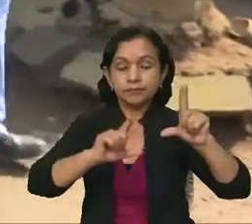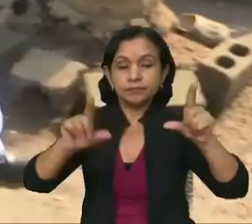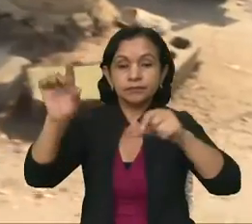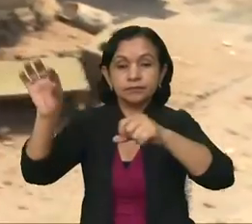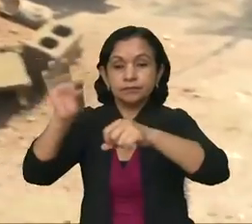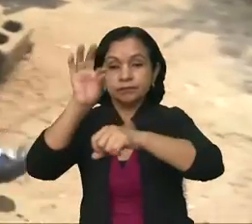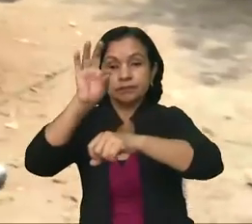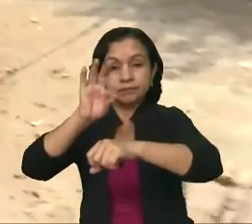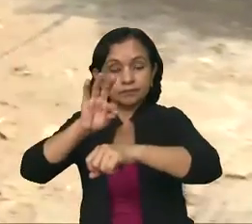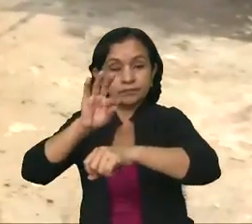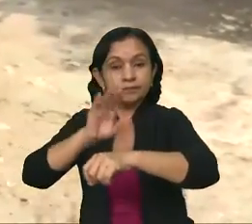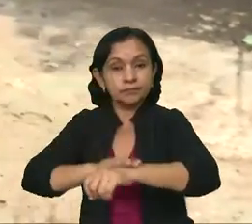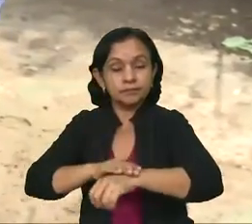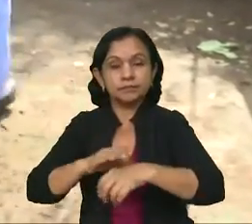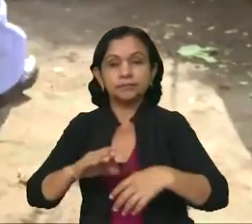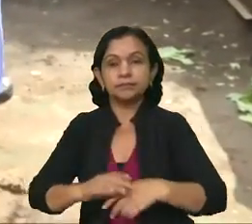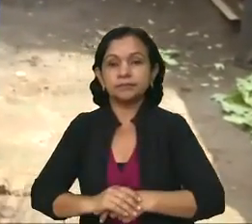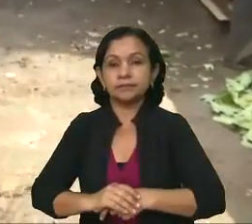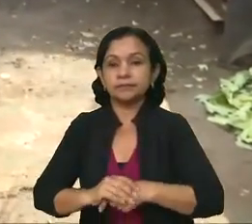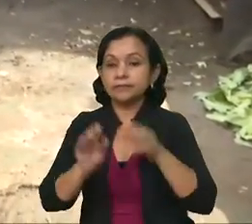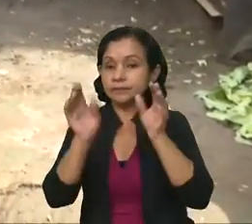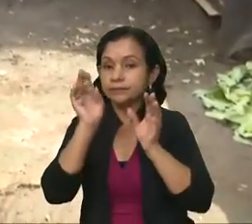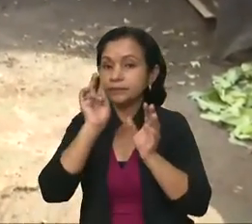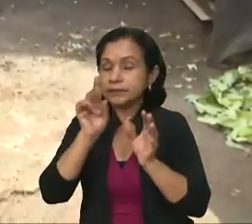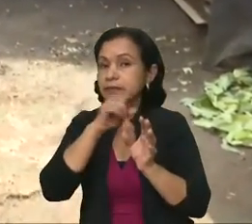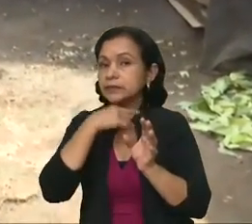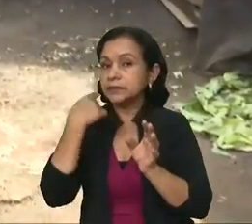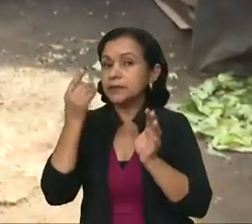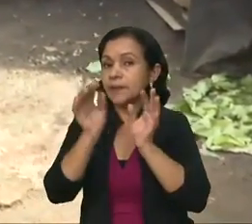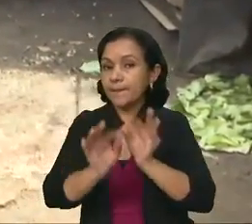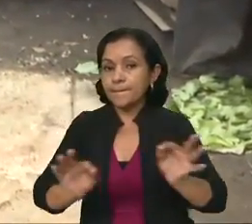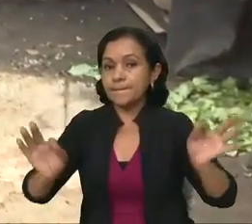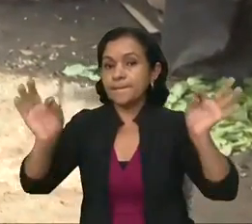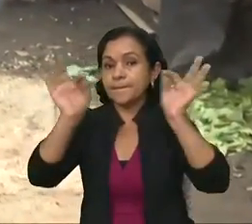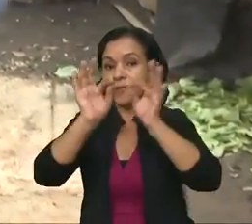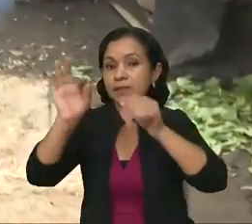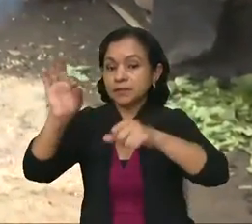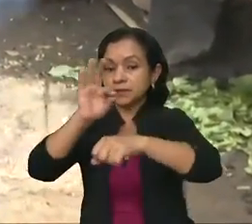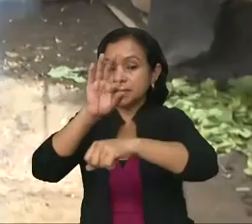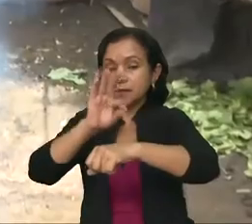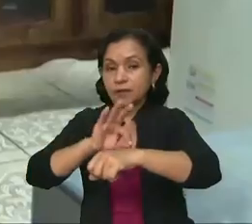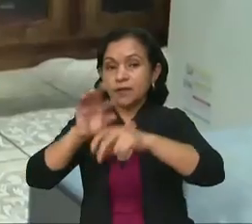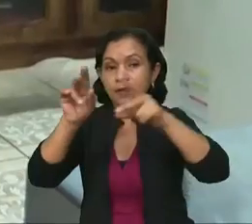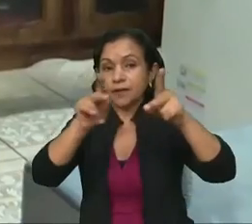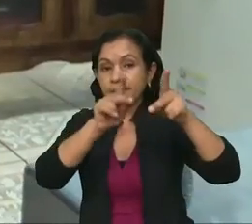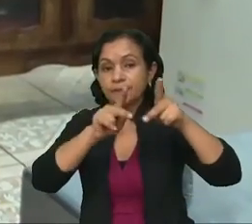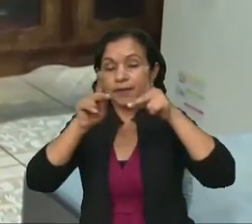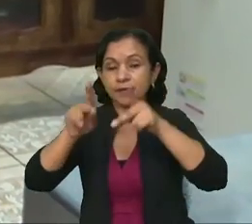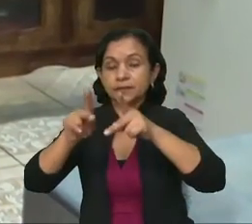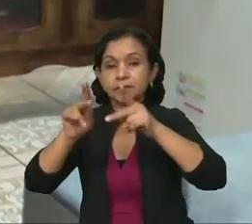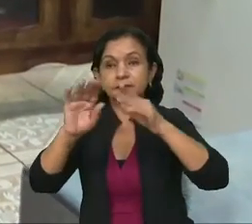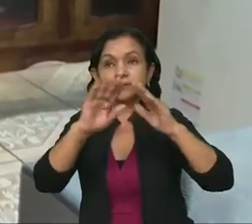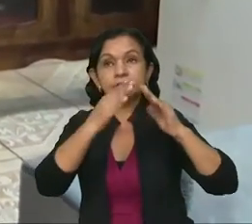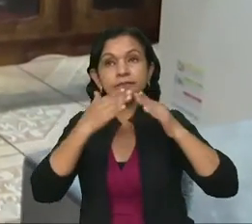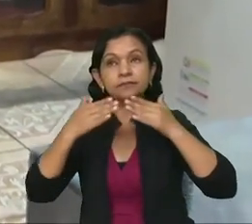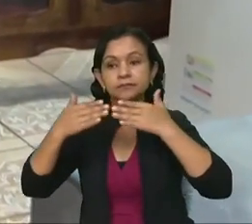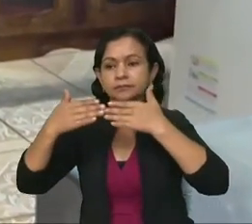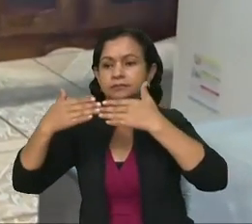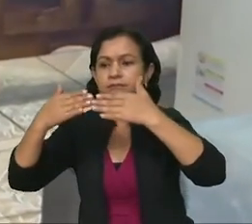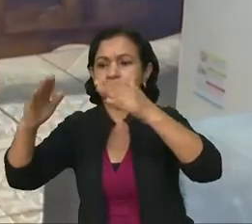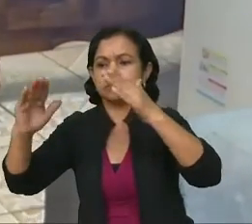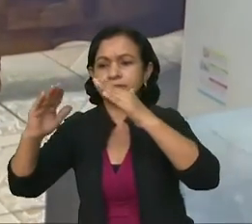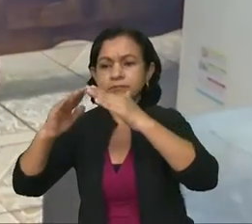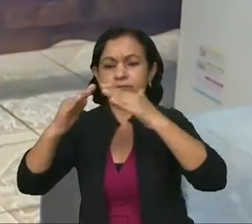zancudo. Conscientes de la importancia de eliminar a este zancudo, los habitantes de esta colonia abrieron las puertas de